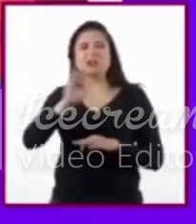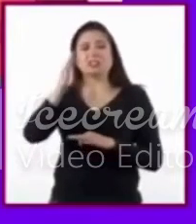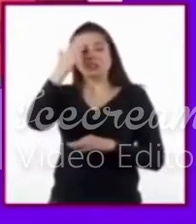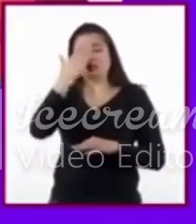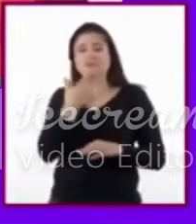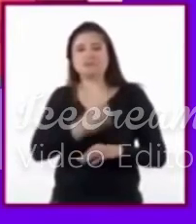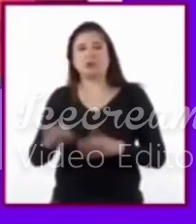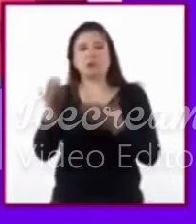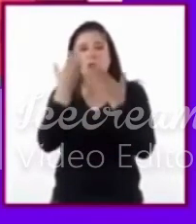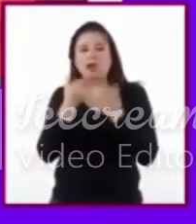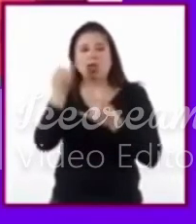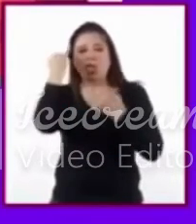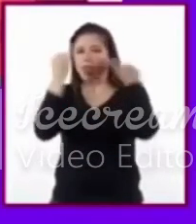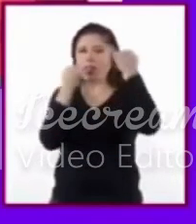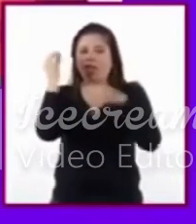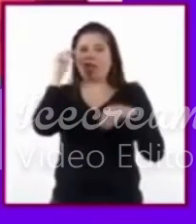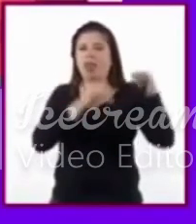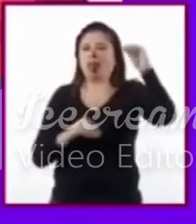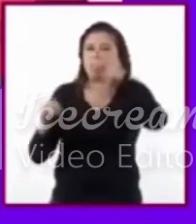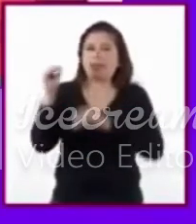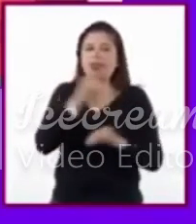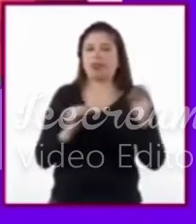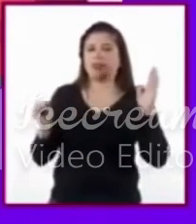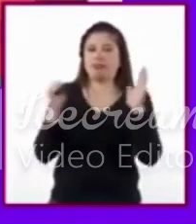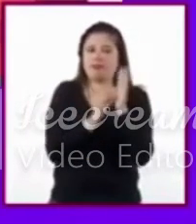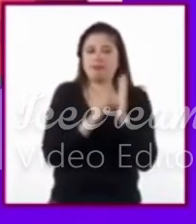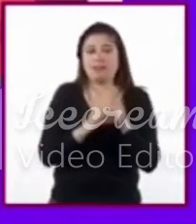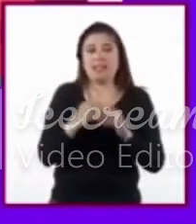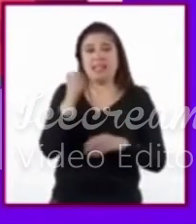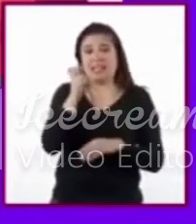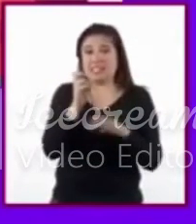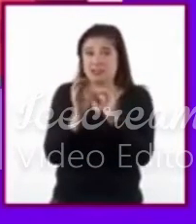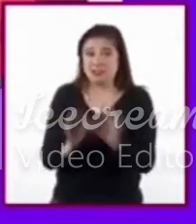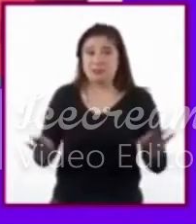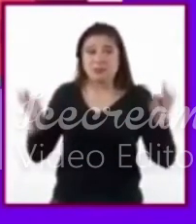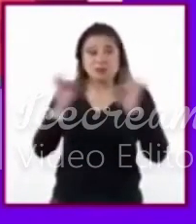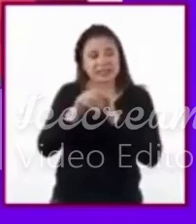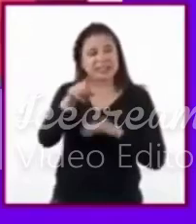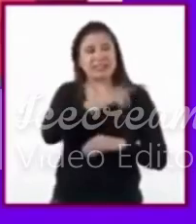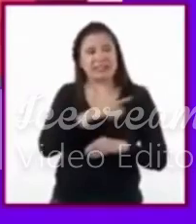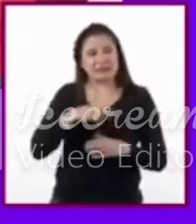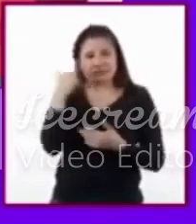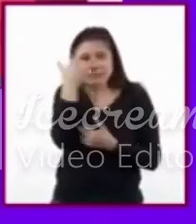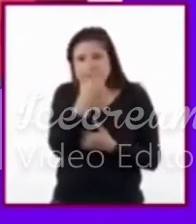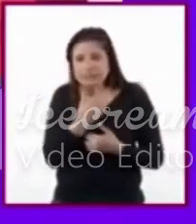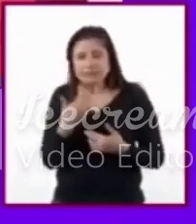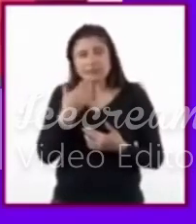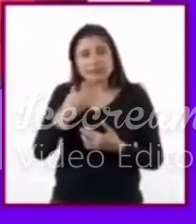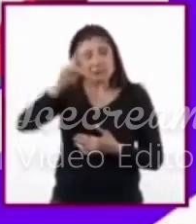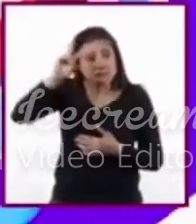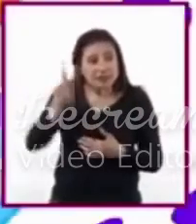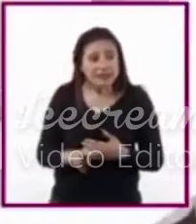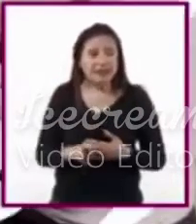o por alguna institución que la respalde. Por eso es importante validar la veracidad de esa